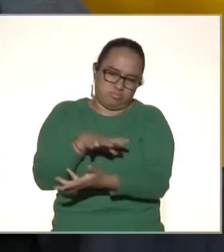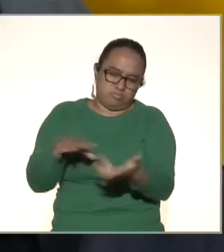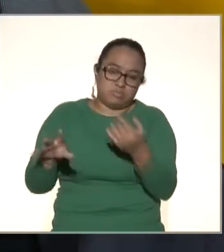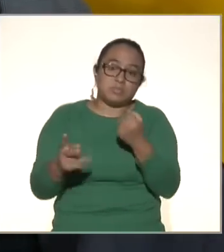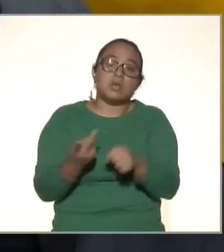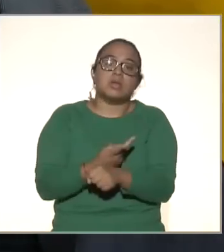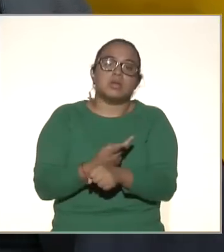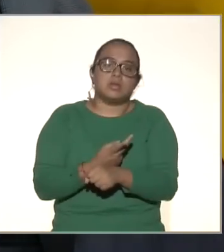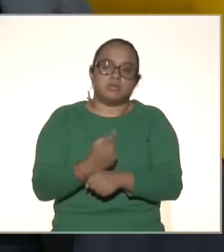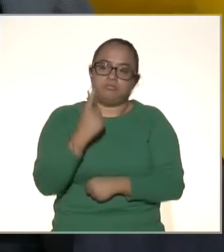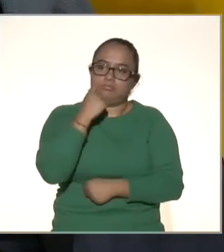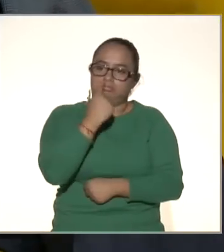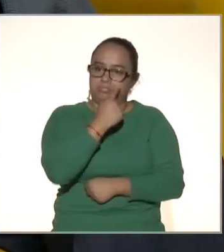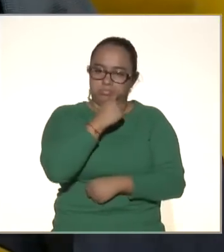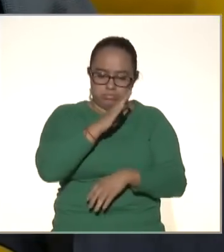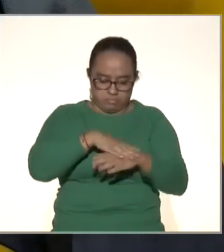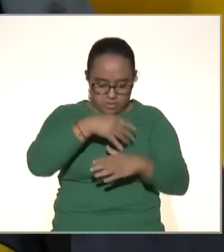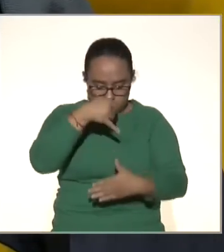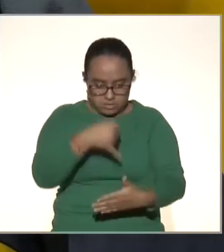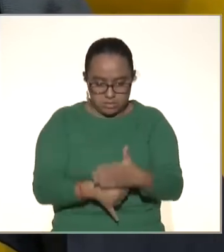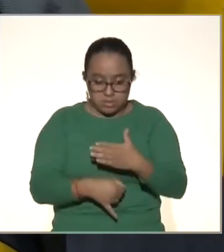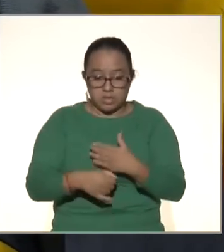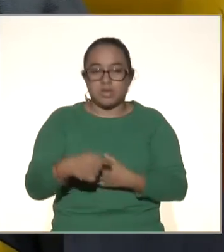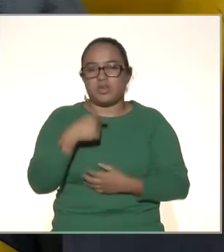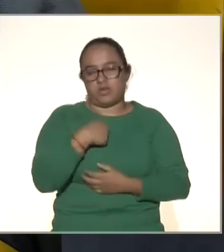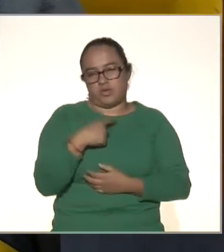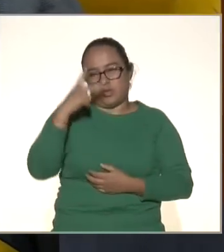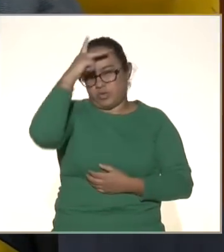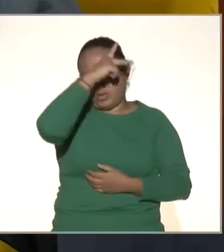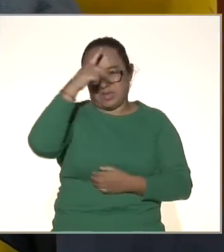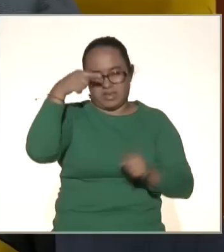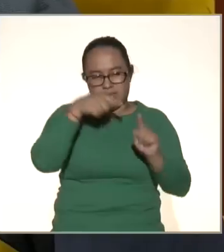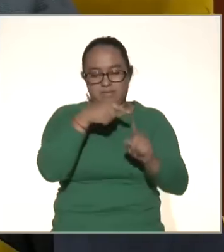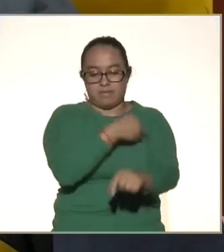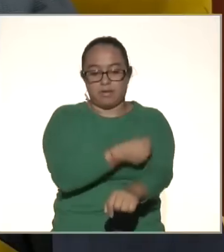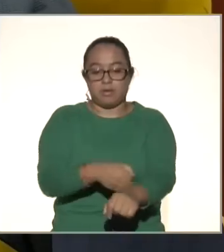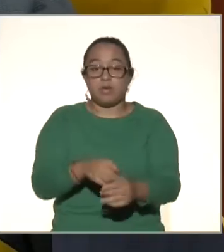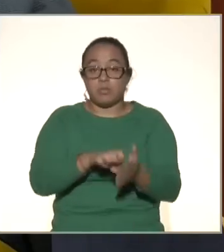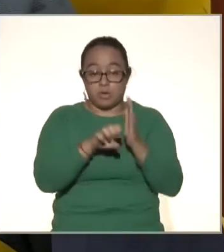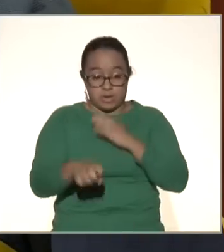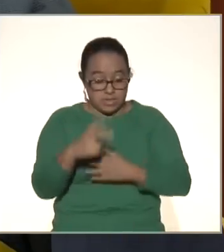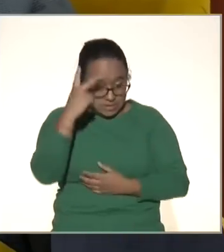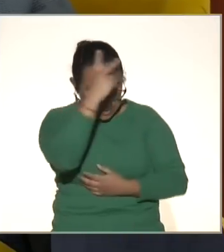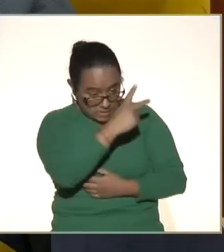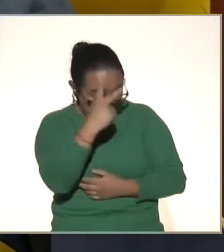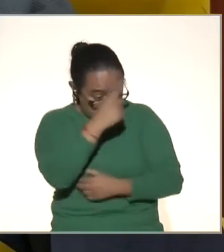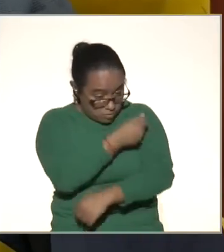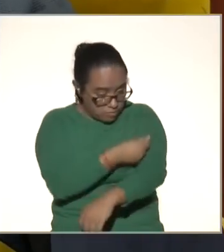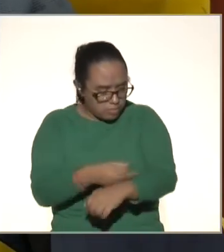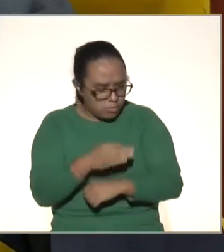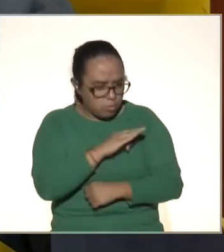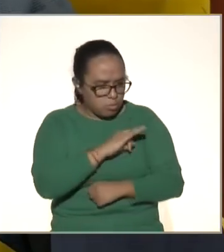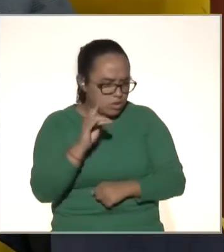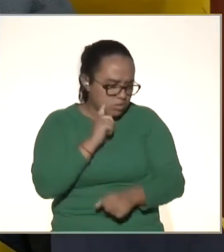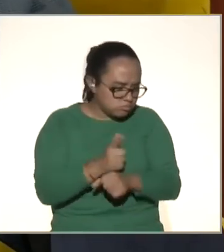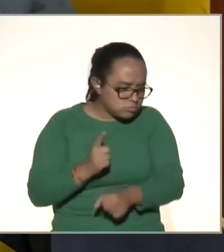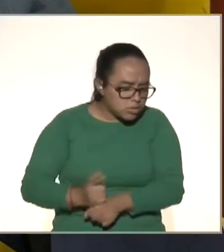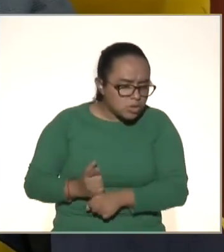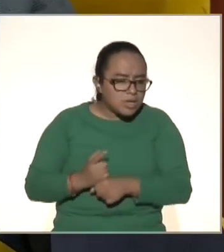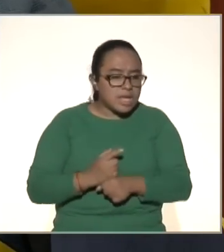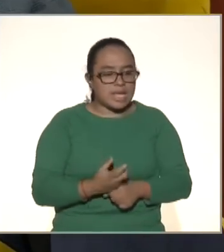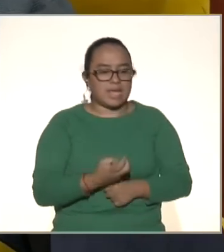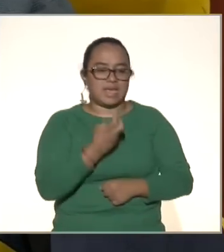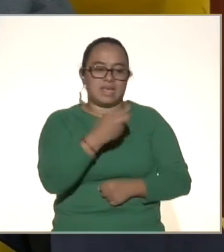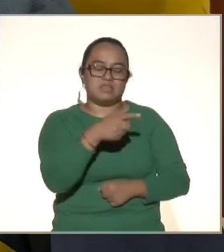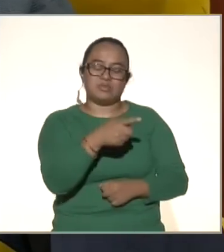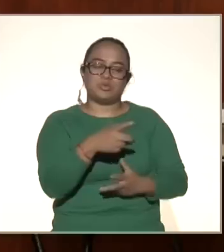tal vez uno una visión más amplia. ¿No? Yo me dedico a la terapia familiar. Y una terapeuta familiar te puede ayudar a ver dónde realmente es donde